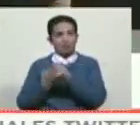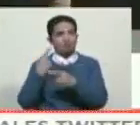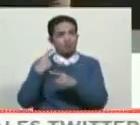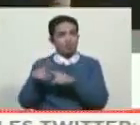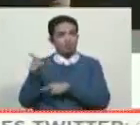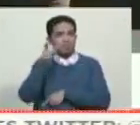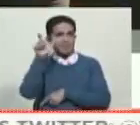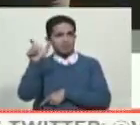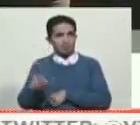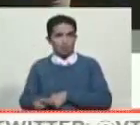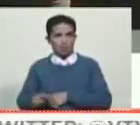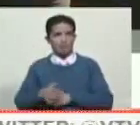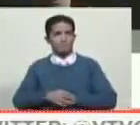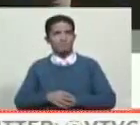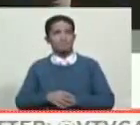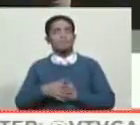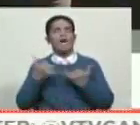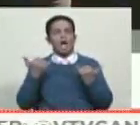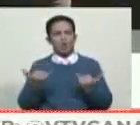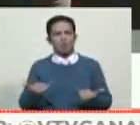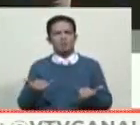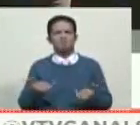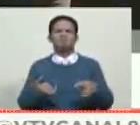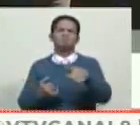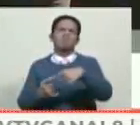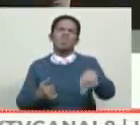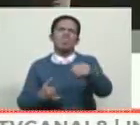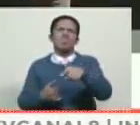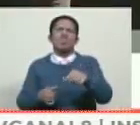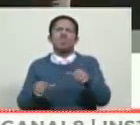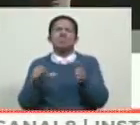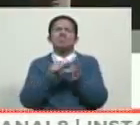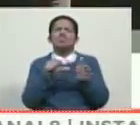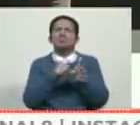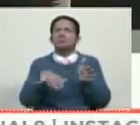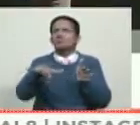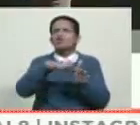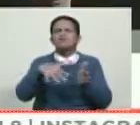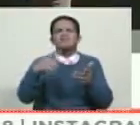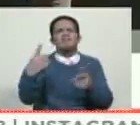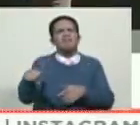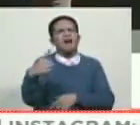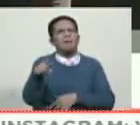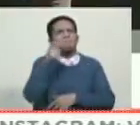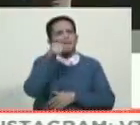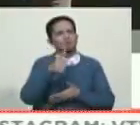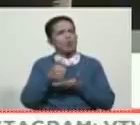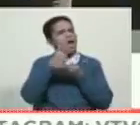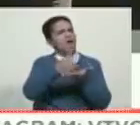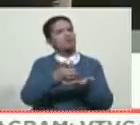Ahora, pregunten dónde están esos cómplices internos ahora.